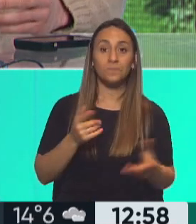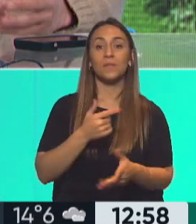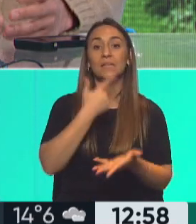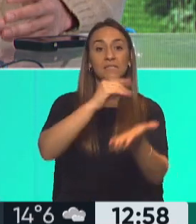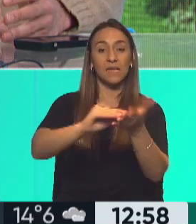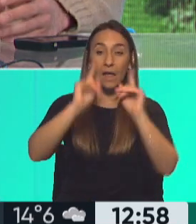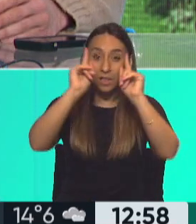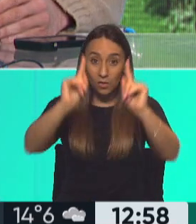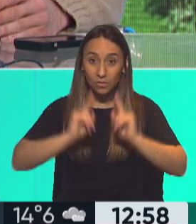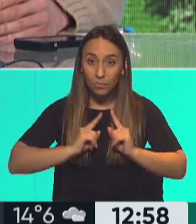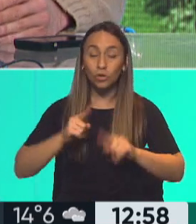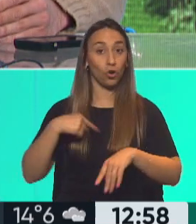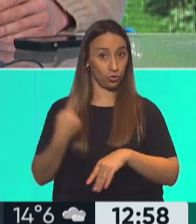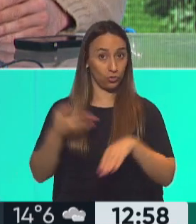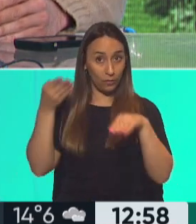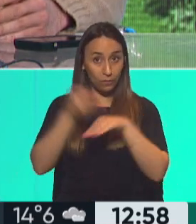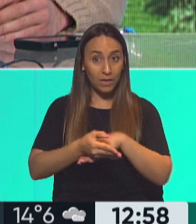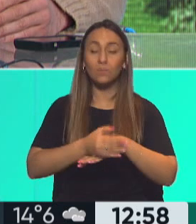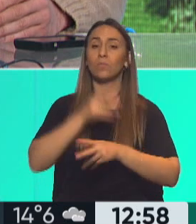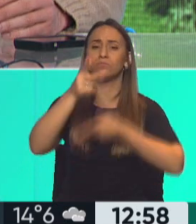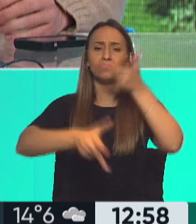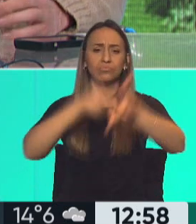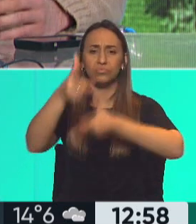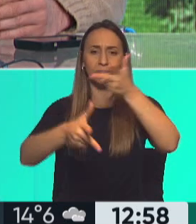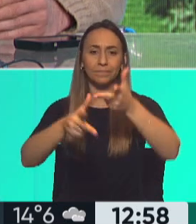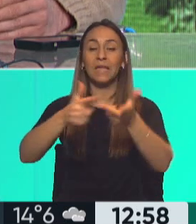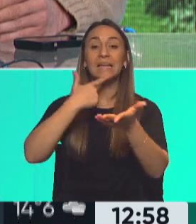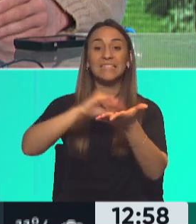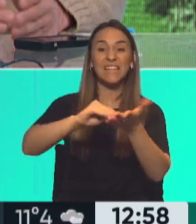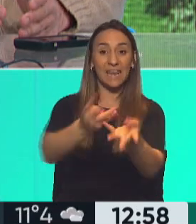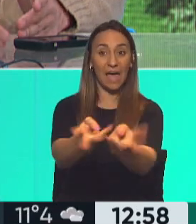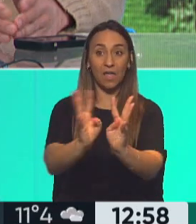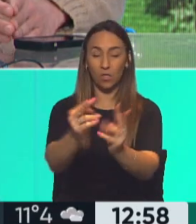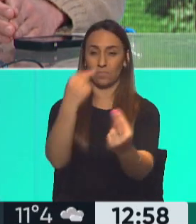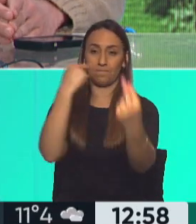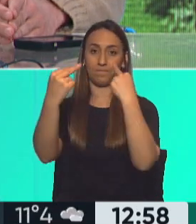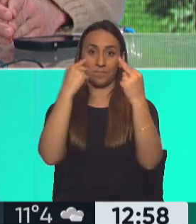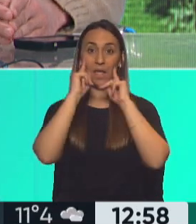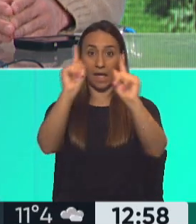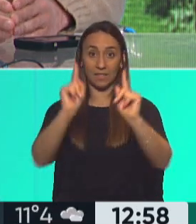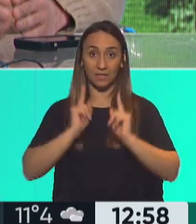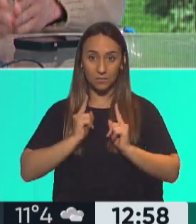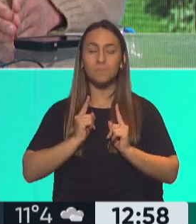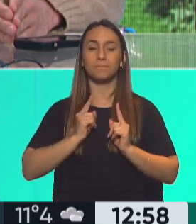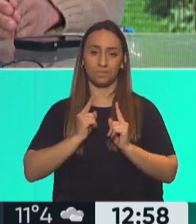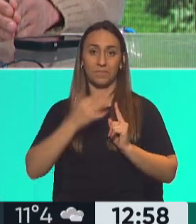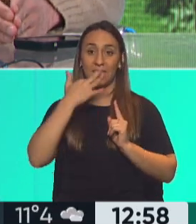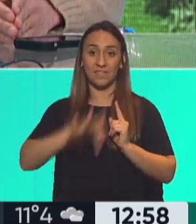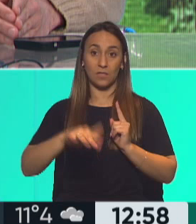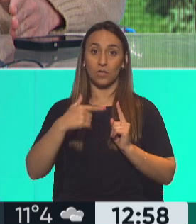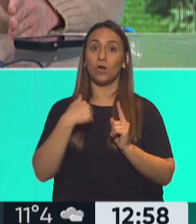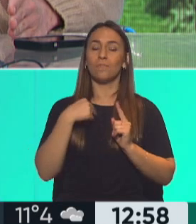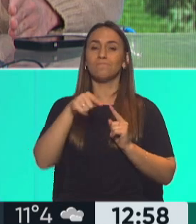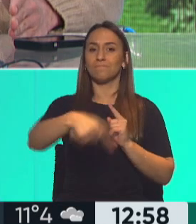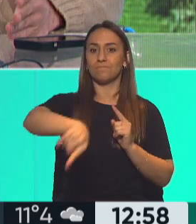nosotros fuimos a disertar, prestó suma atención a lo que estábamos proponiendo, hizo las modificaciones, entendemos nosotros,